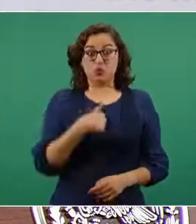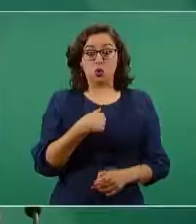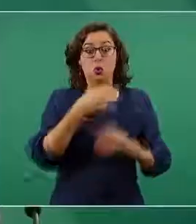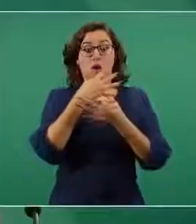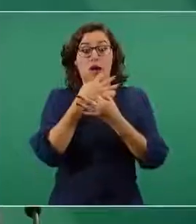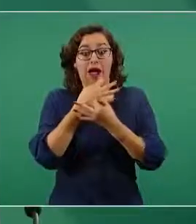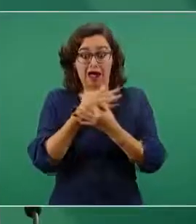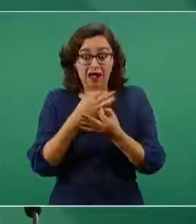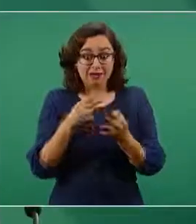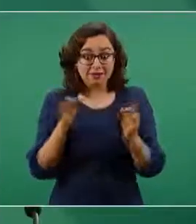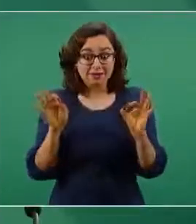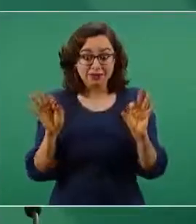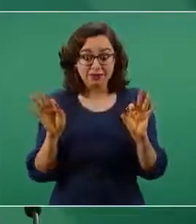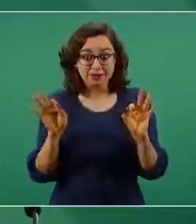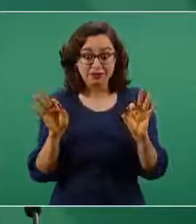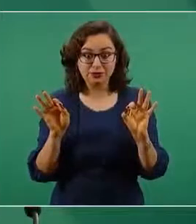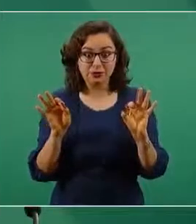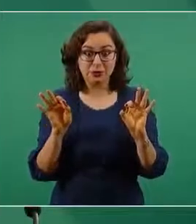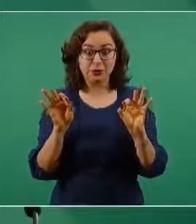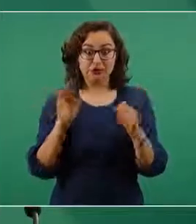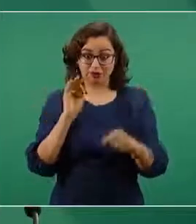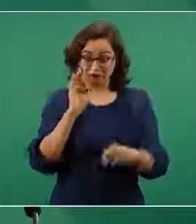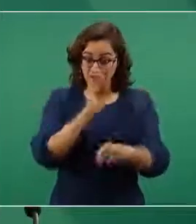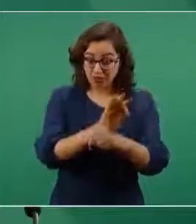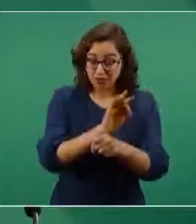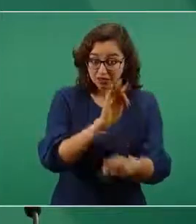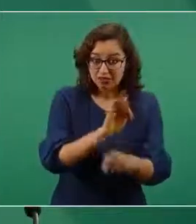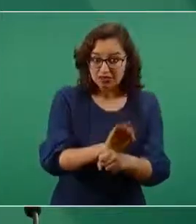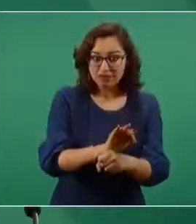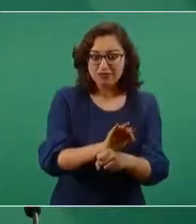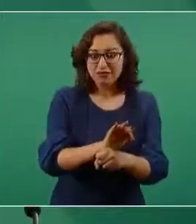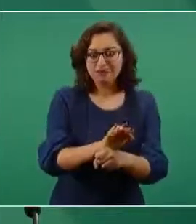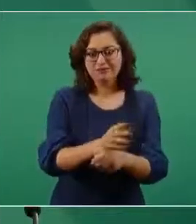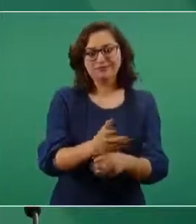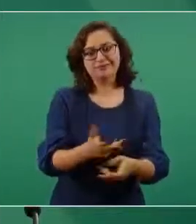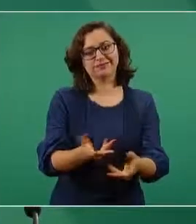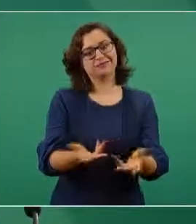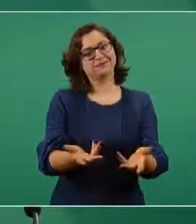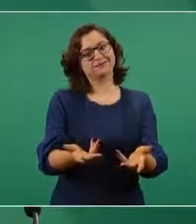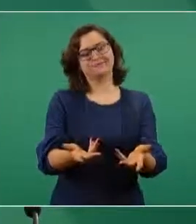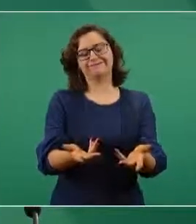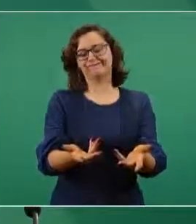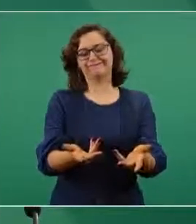ya estoy tomando partido.